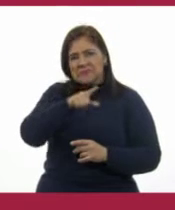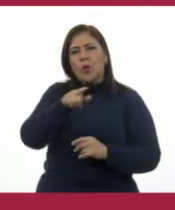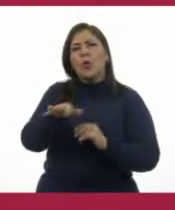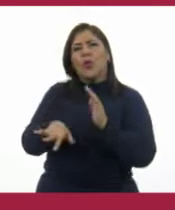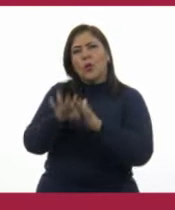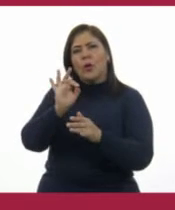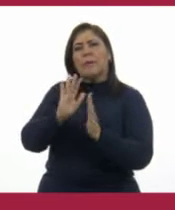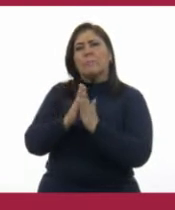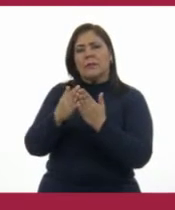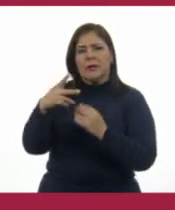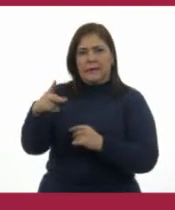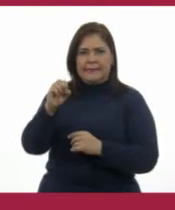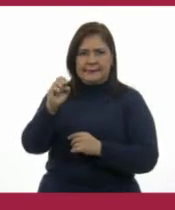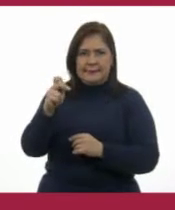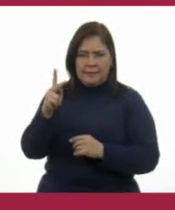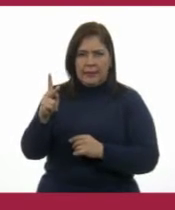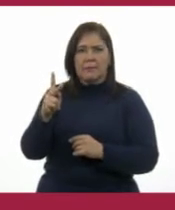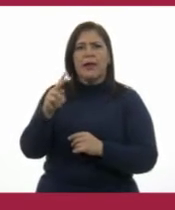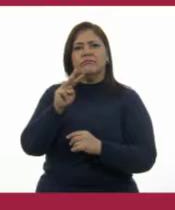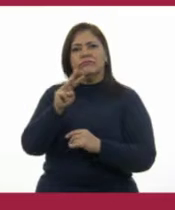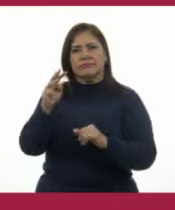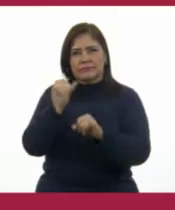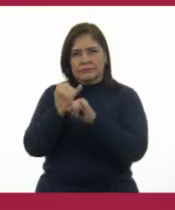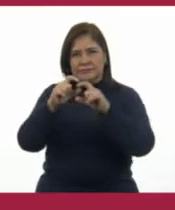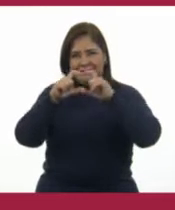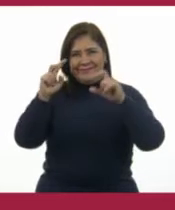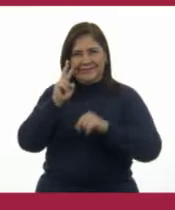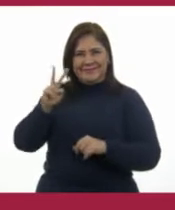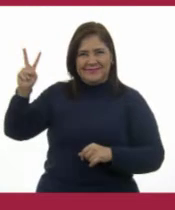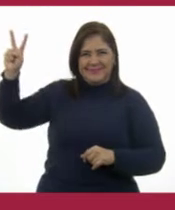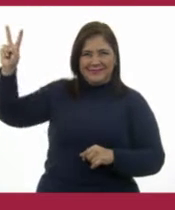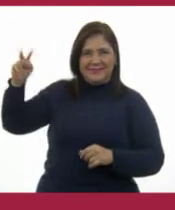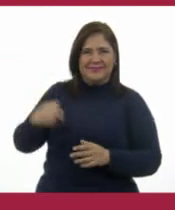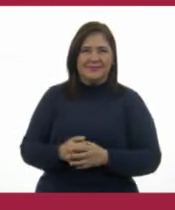También puedes encontrar los libros de texto en la página